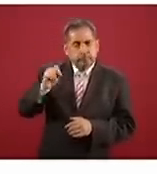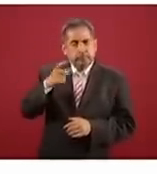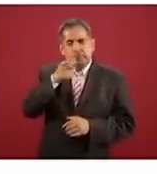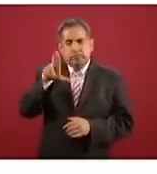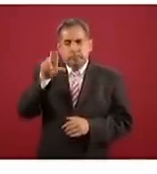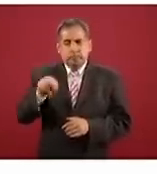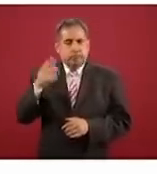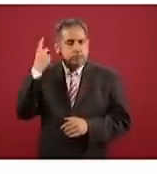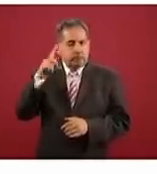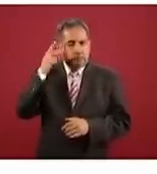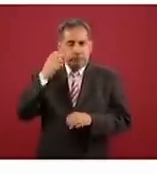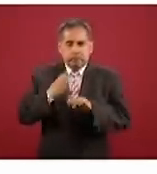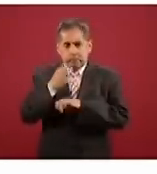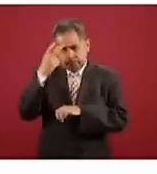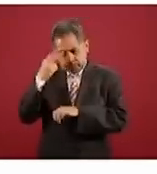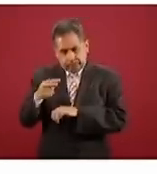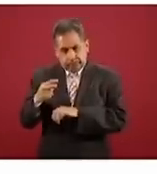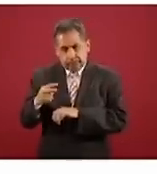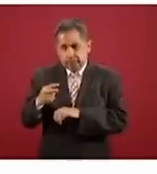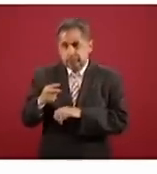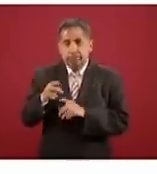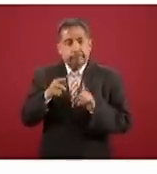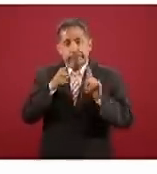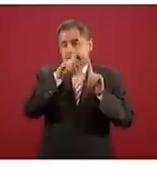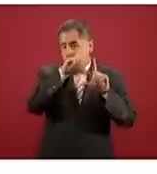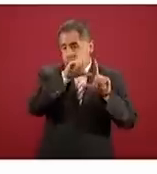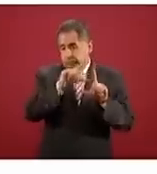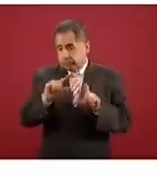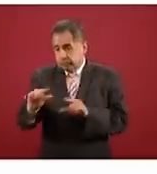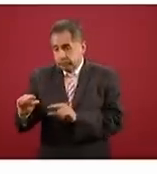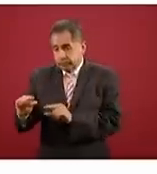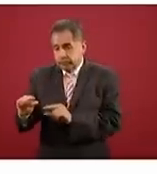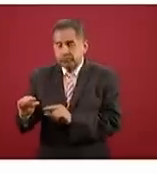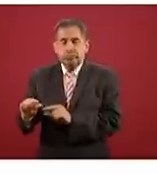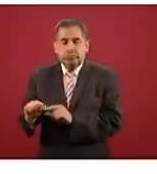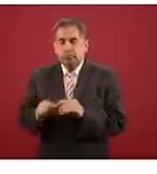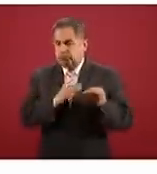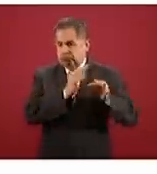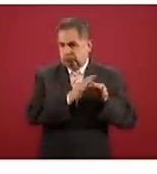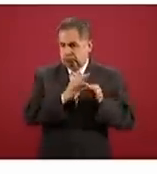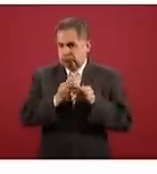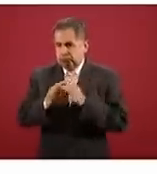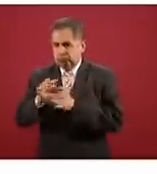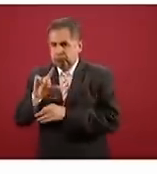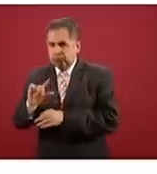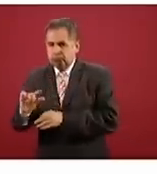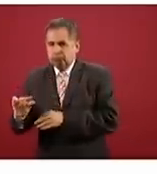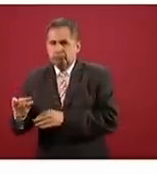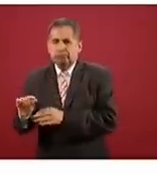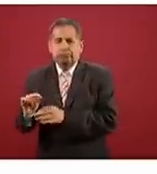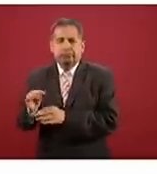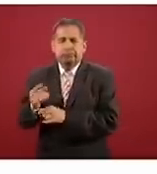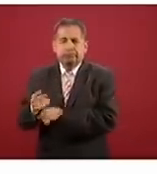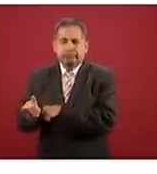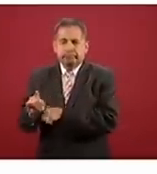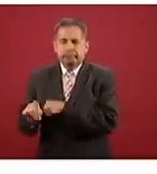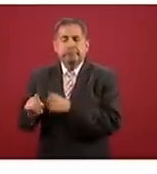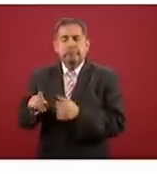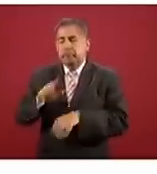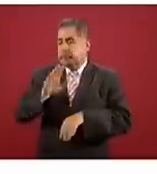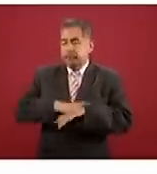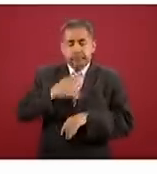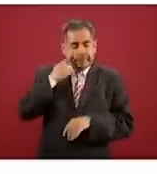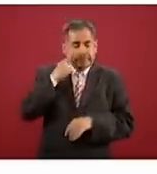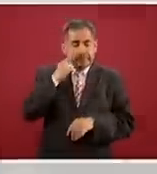Quintana Roo, Durango, Estado de México. Es en el orden en el que asisten. Los de mayor asistencia, pues, Ciudad de